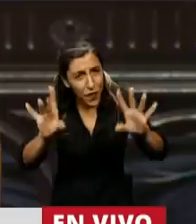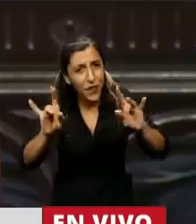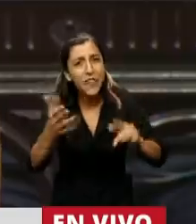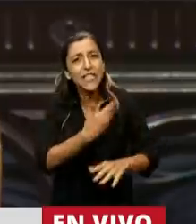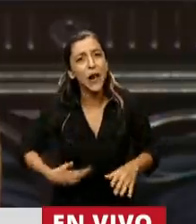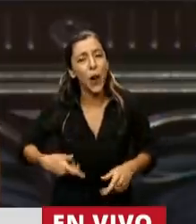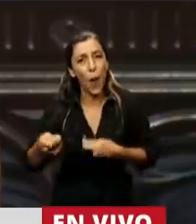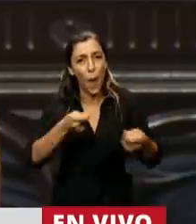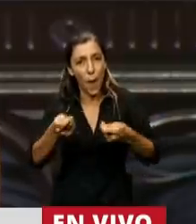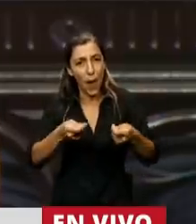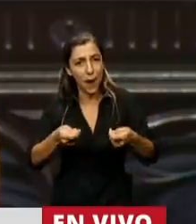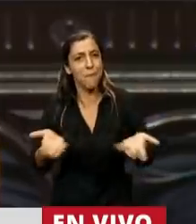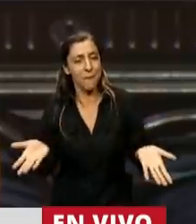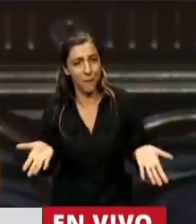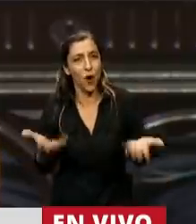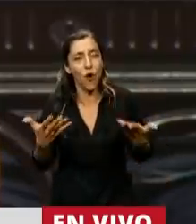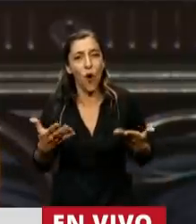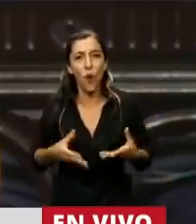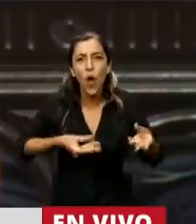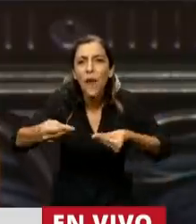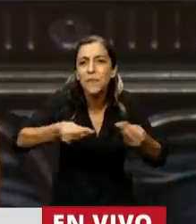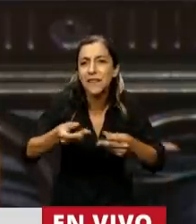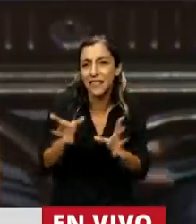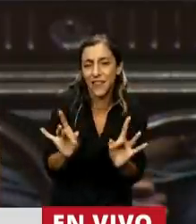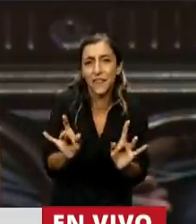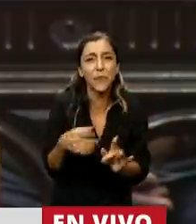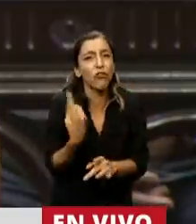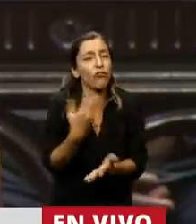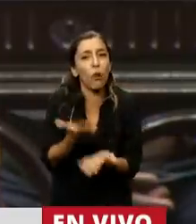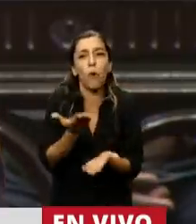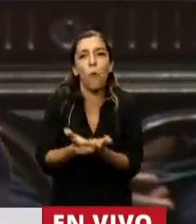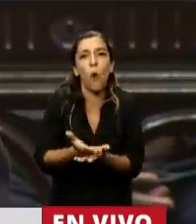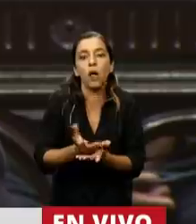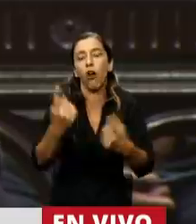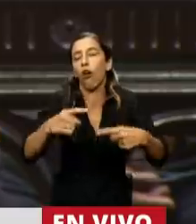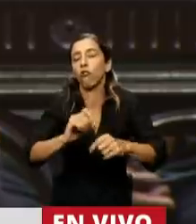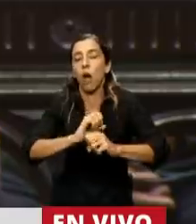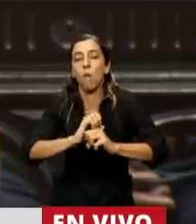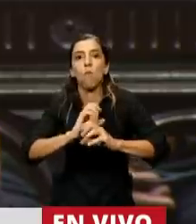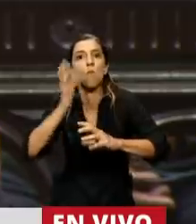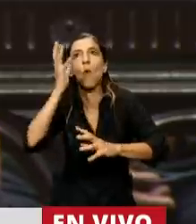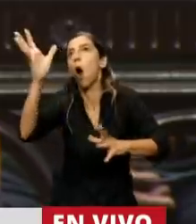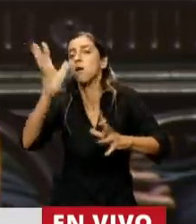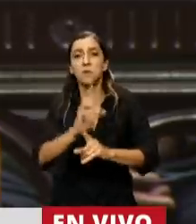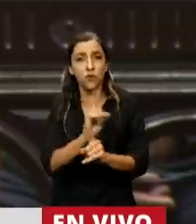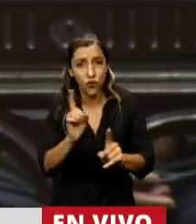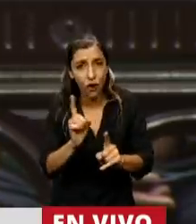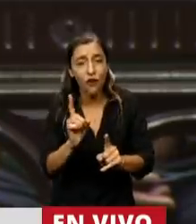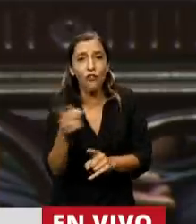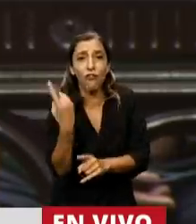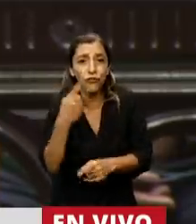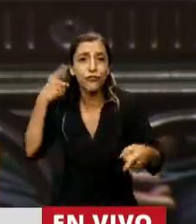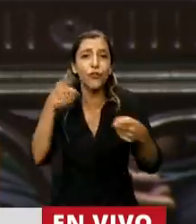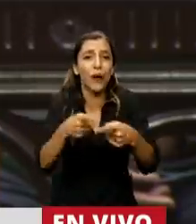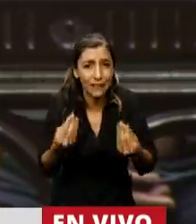estar donde están ustedes hoy nunca propusimos locuras porque la idea no es si no le digas que salga bien por eso les recuerda a los de